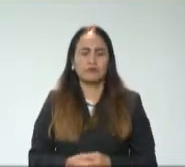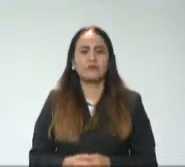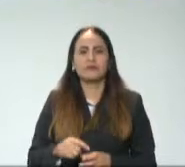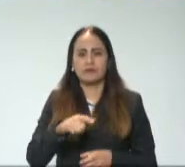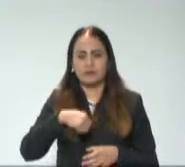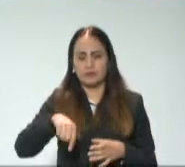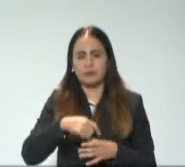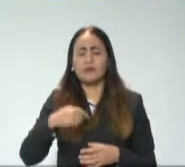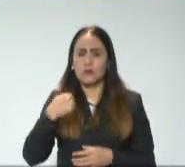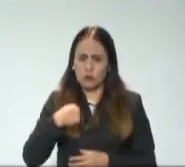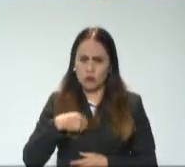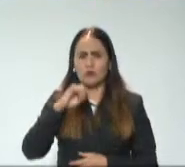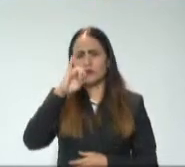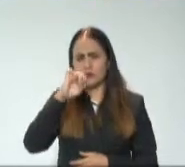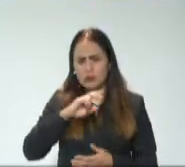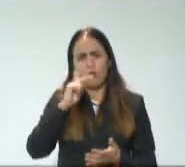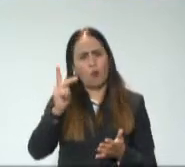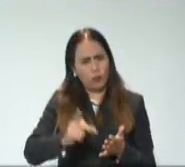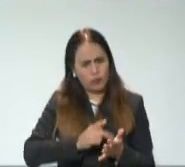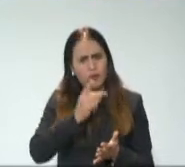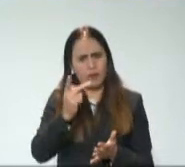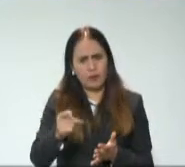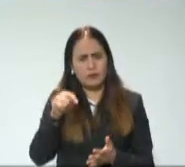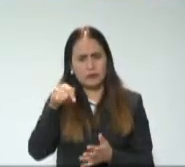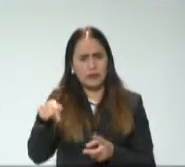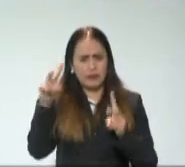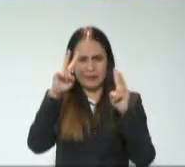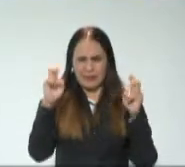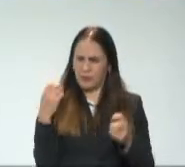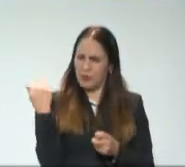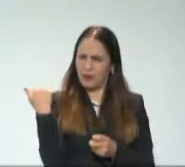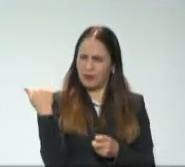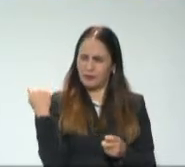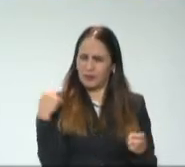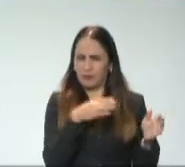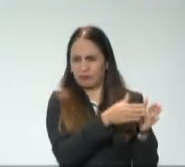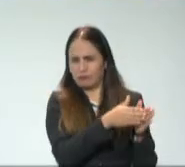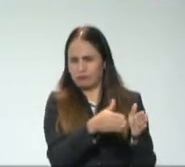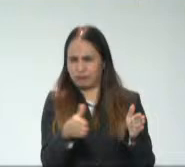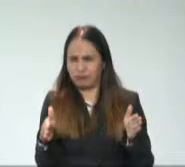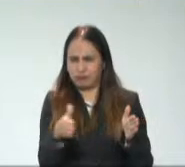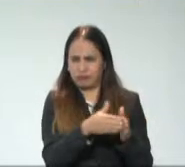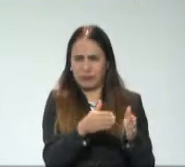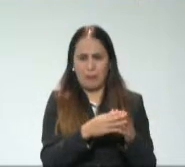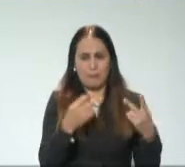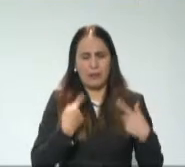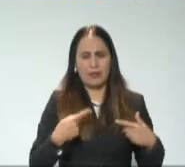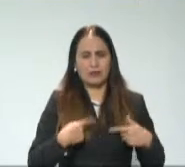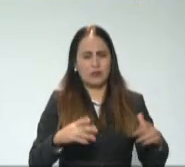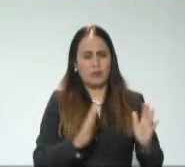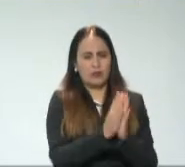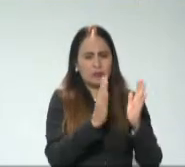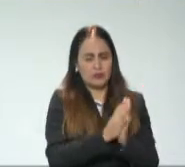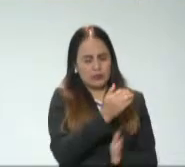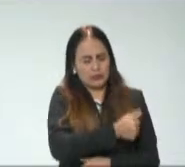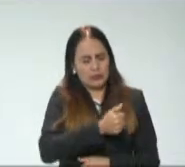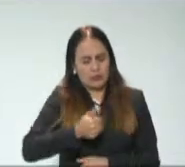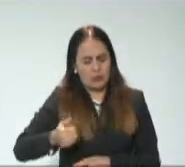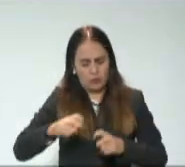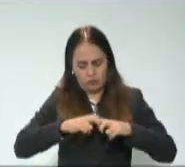sí quiero retomar todo lo que se acaba de decir eh Por los participantes de este panel